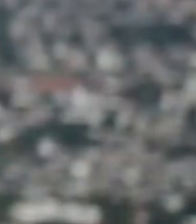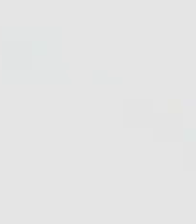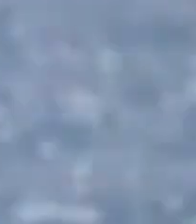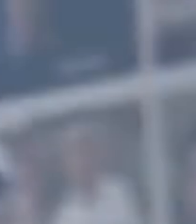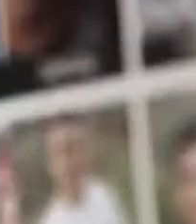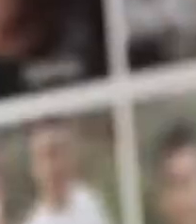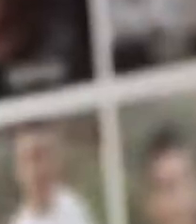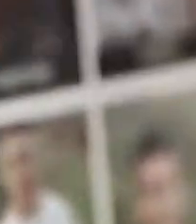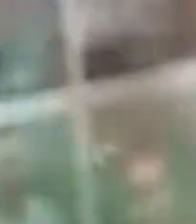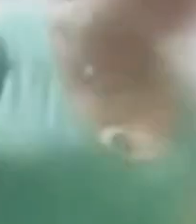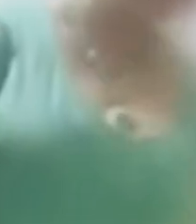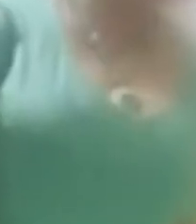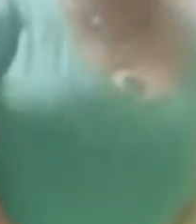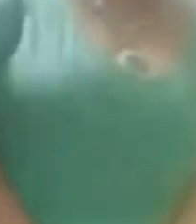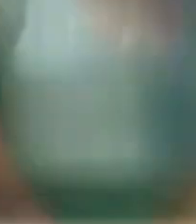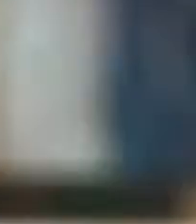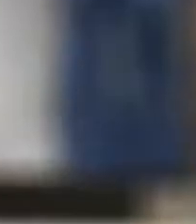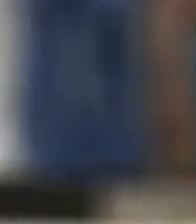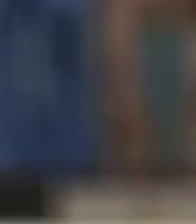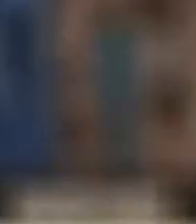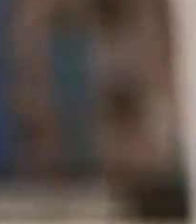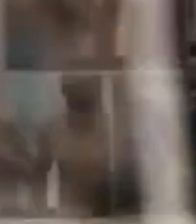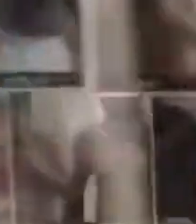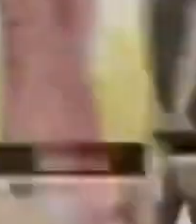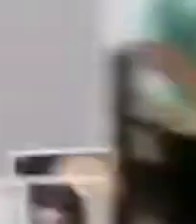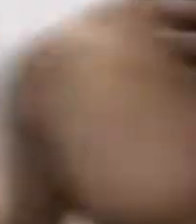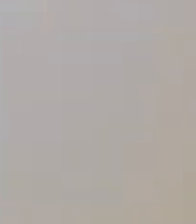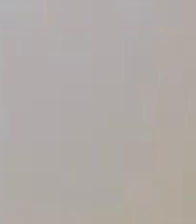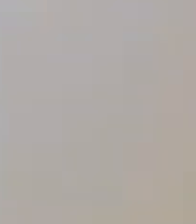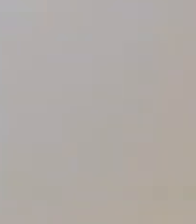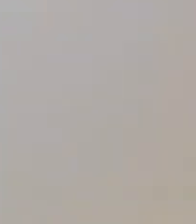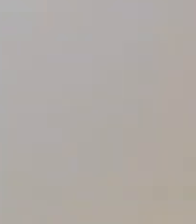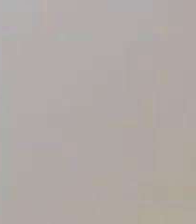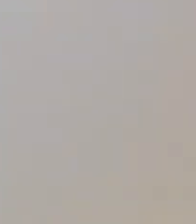Bogotá. Clínica Medco. Llame ya. Bogotá,